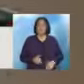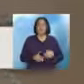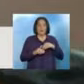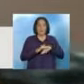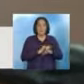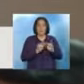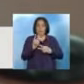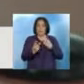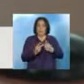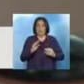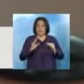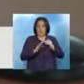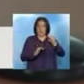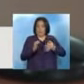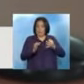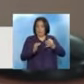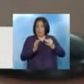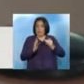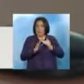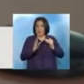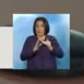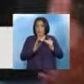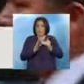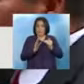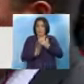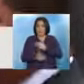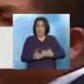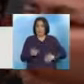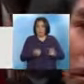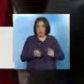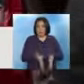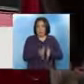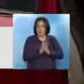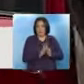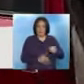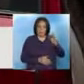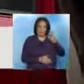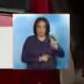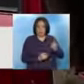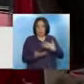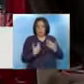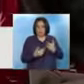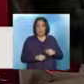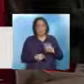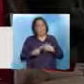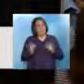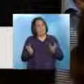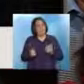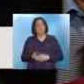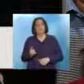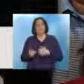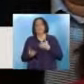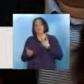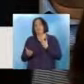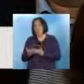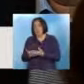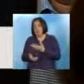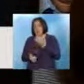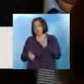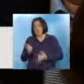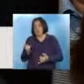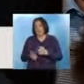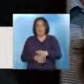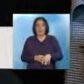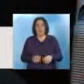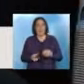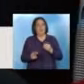Gobierno no se tocó el tema del pedido de Fujimori, pero que no le sorprende que llegue al final de la gestión humanista. No, a mí no me